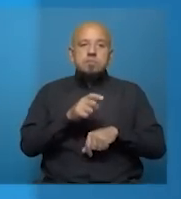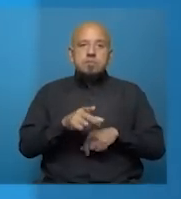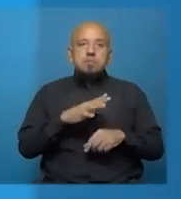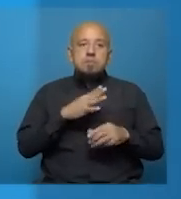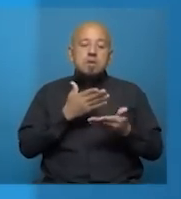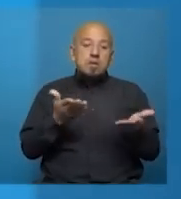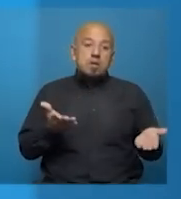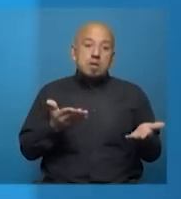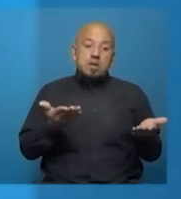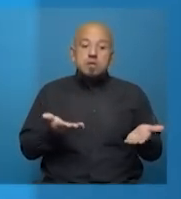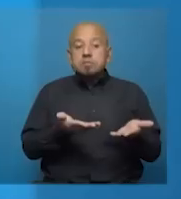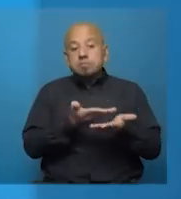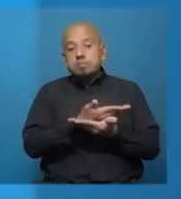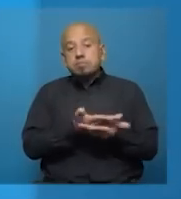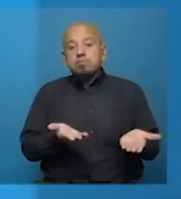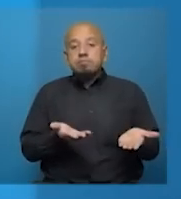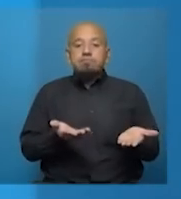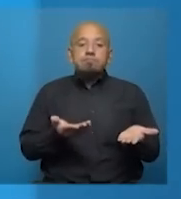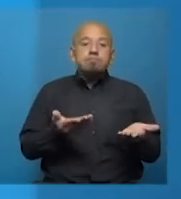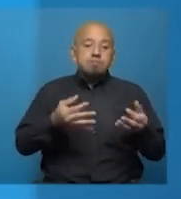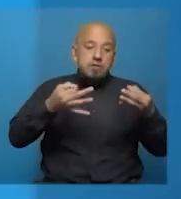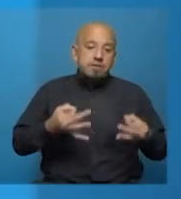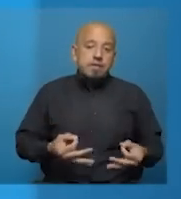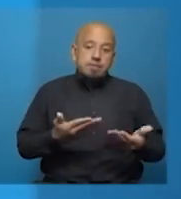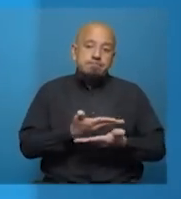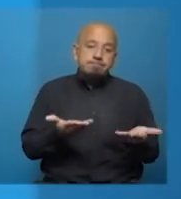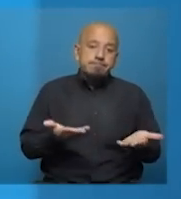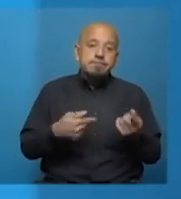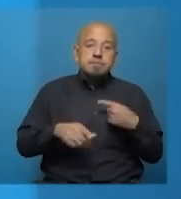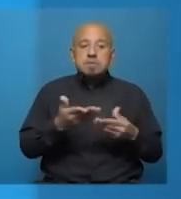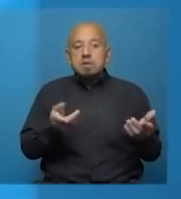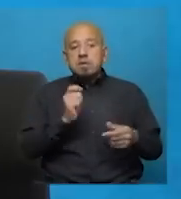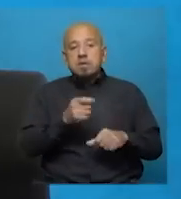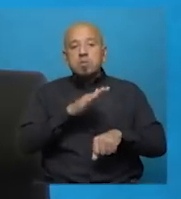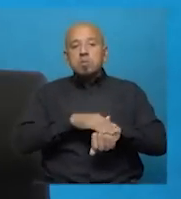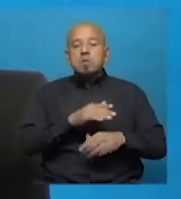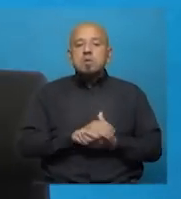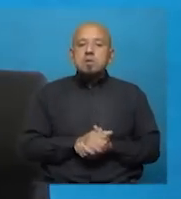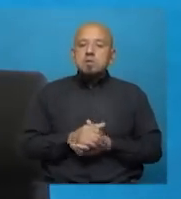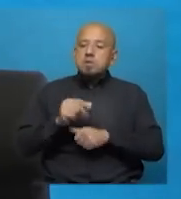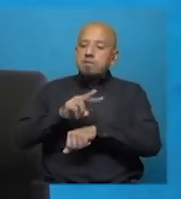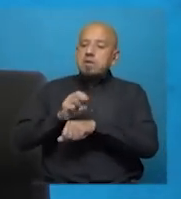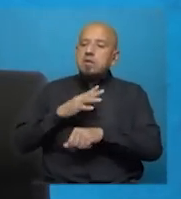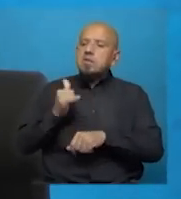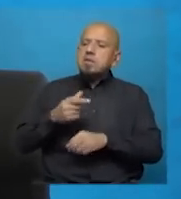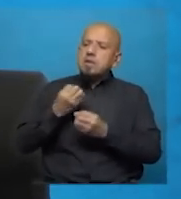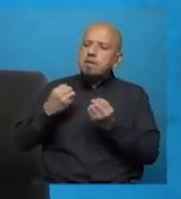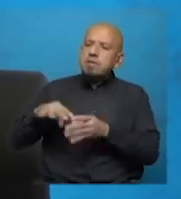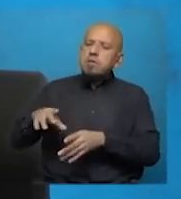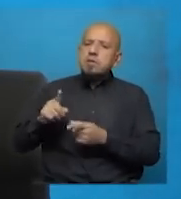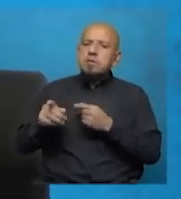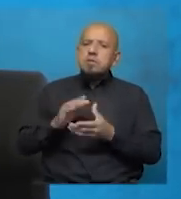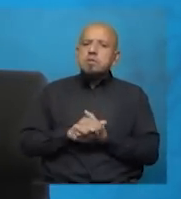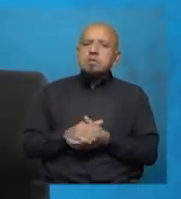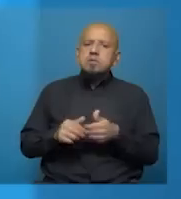que el resultado sea el que todos queremos, que es que la verdad aparezca y se juzgue a los culpables. ¿Usted considera que la fiscal debería dejar el caso? Ella lo